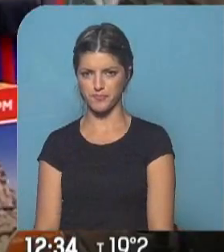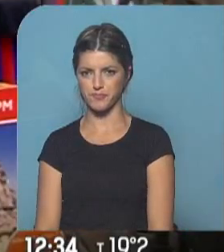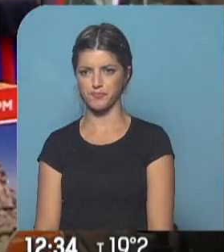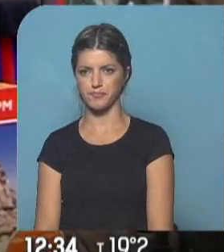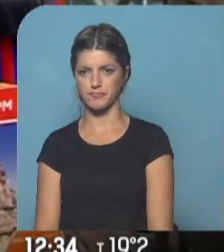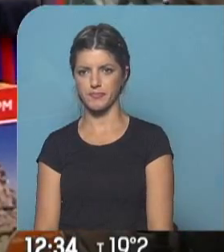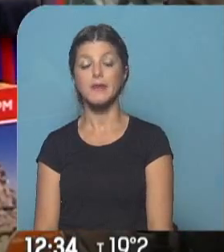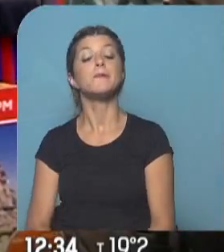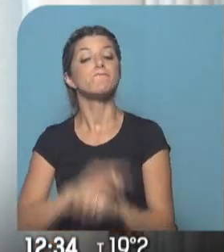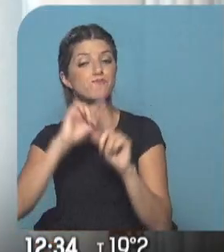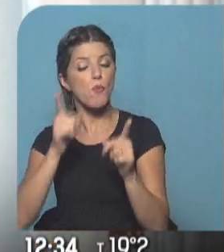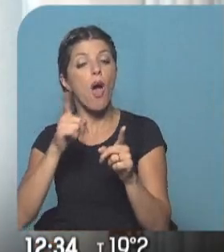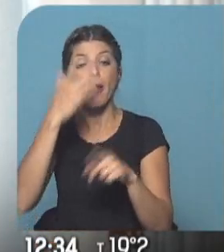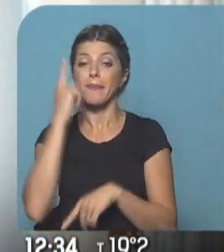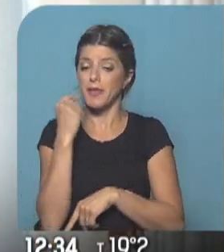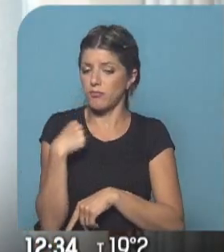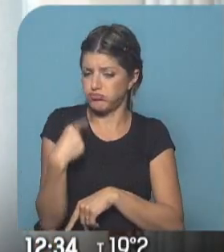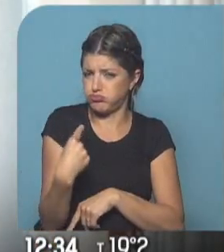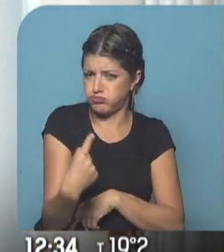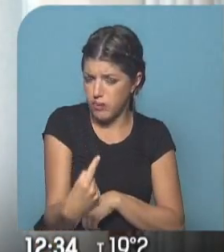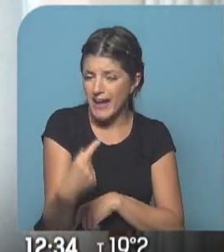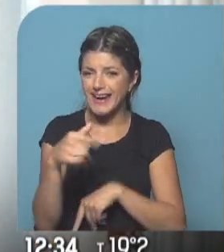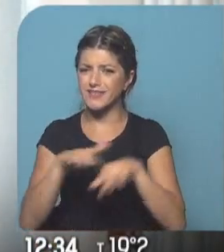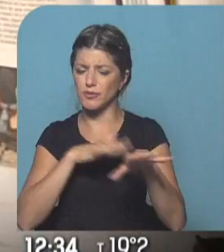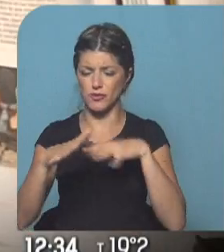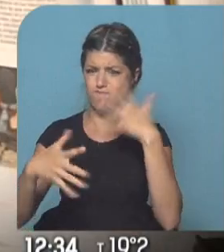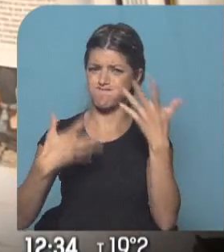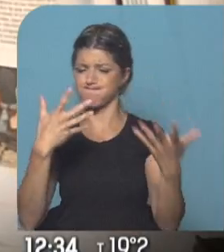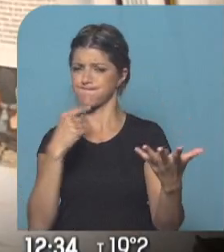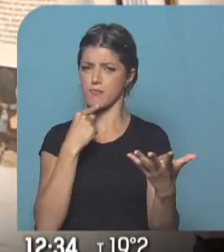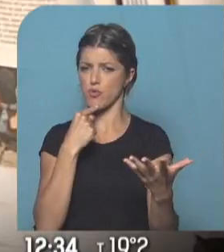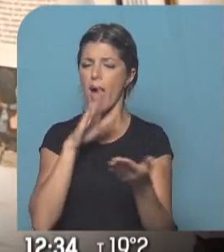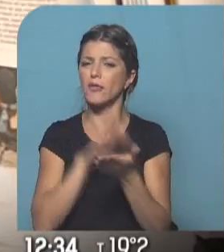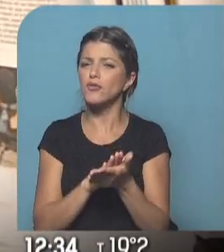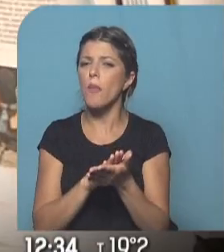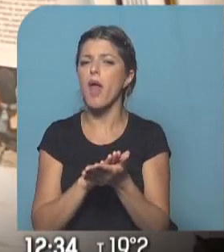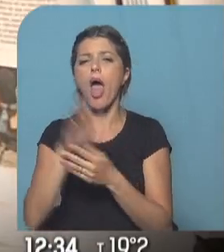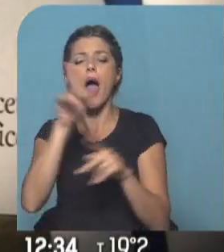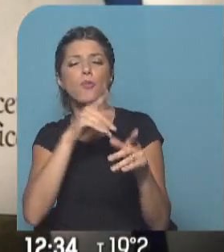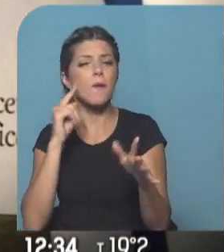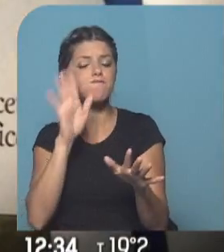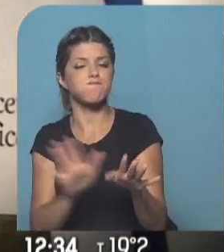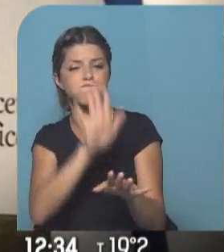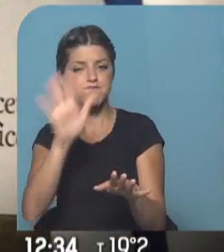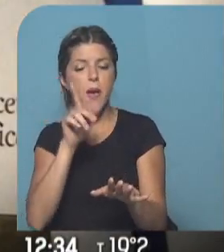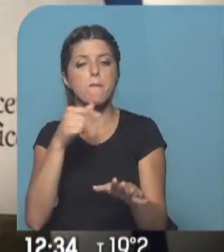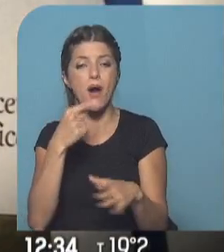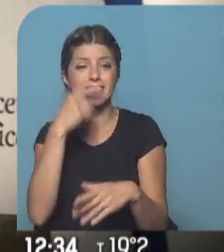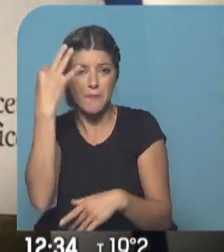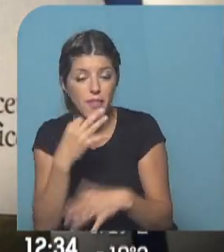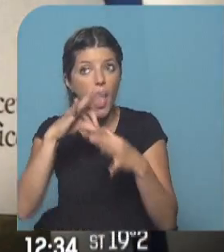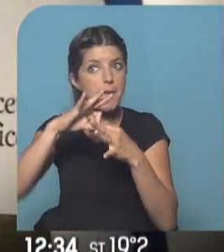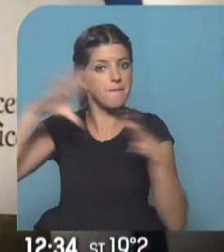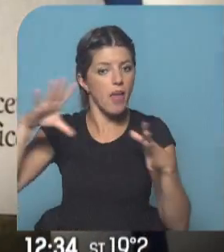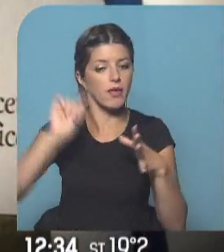Sin embargo, con el correr de los días, el panorama se pobló de dudas respecto de las incógnitas y riesgos que plantearía la existencia de un